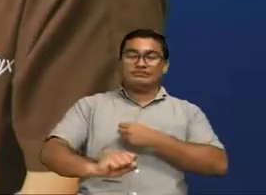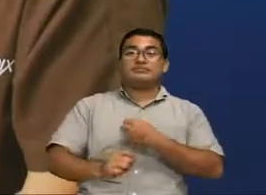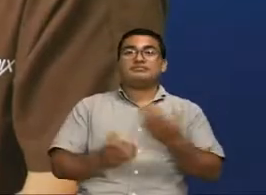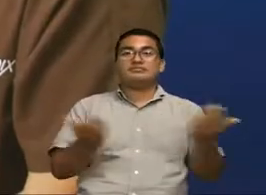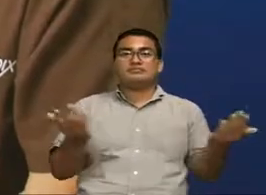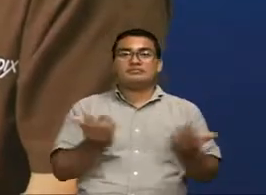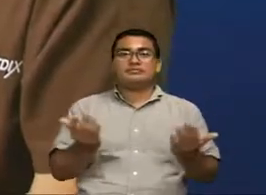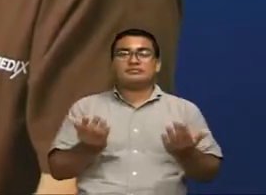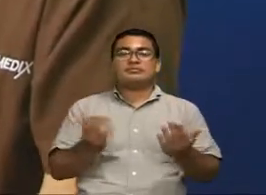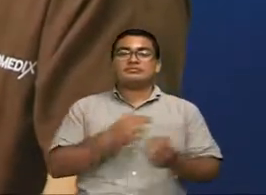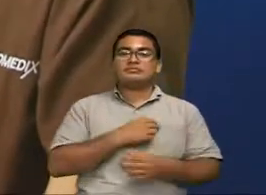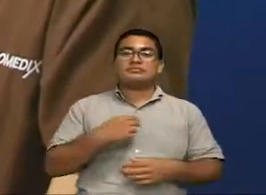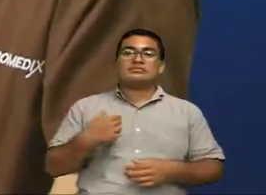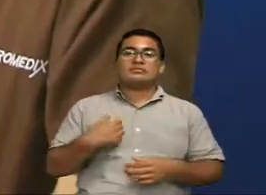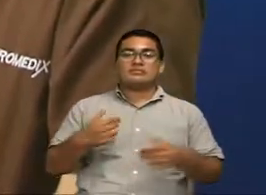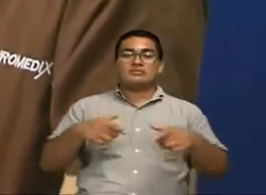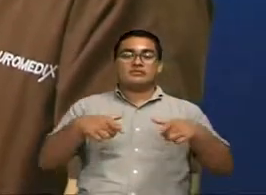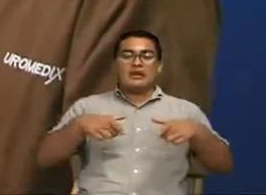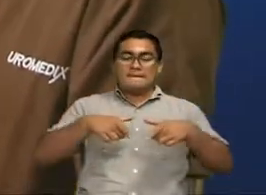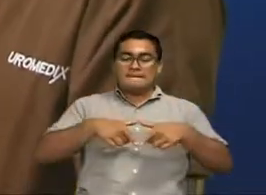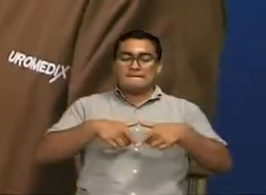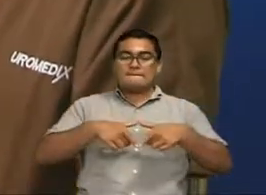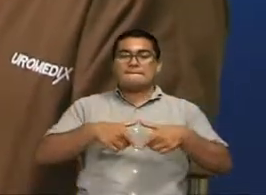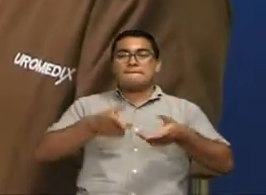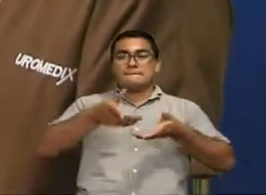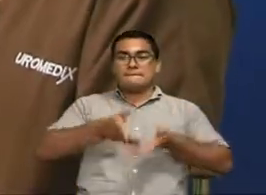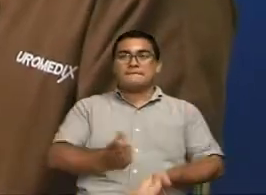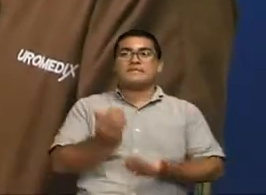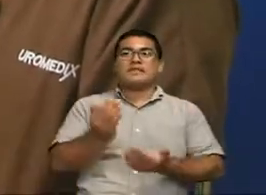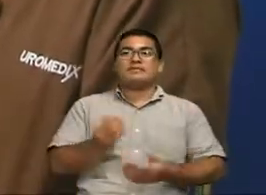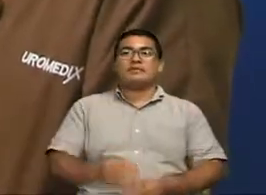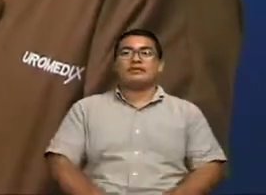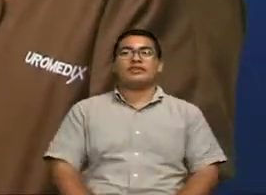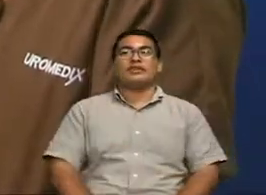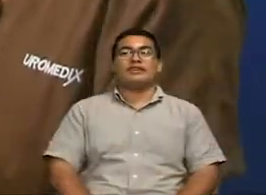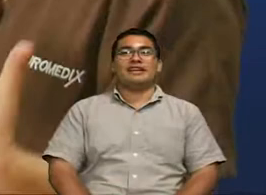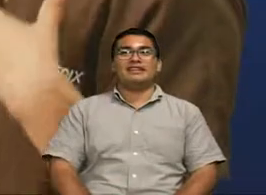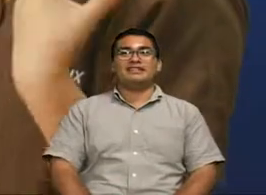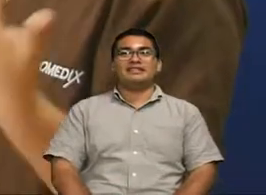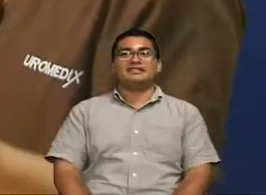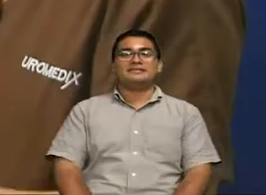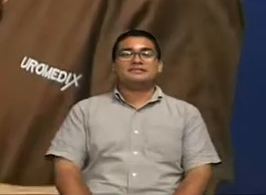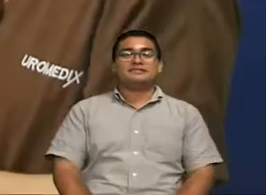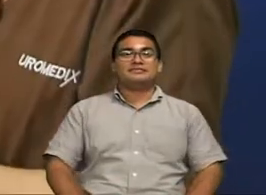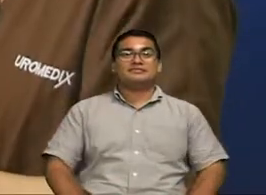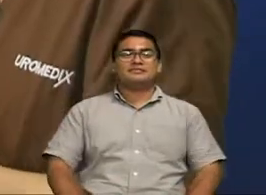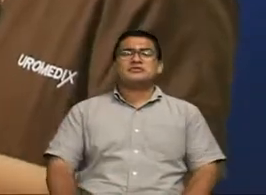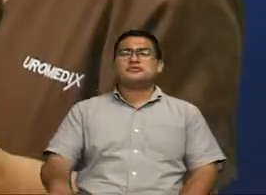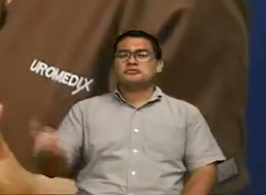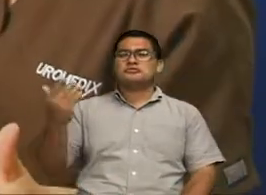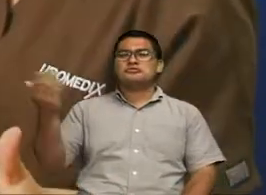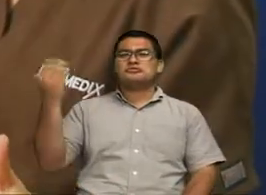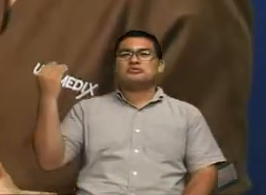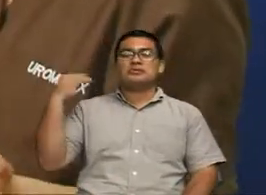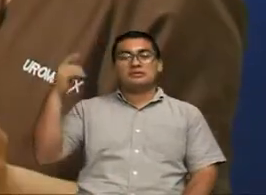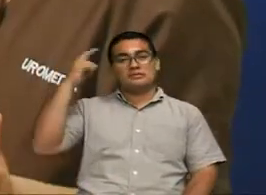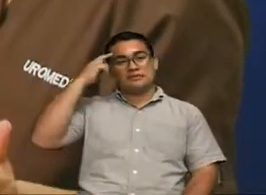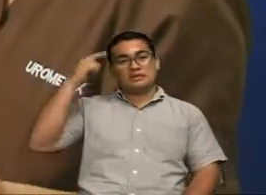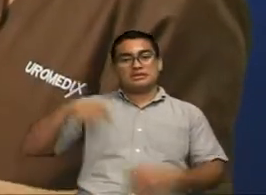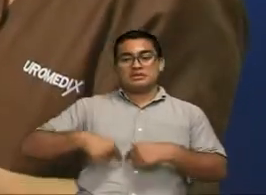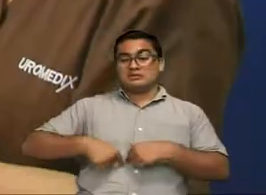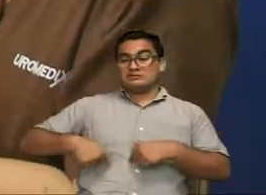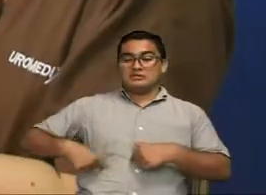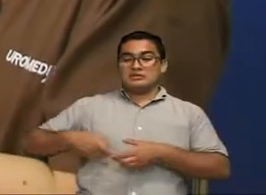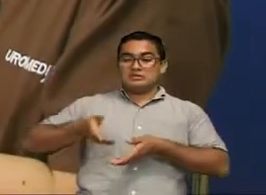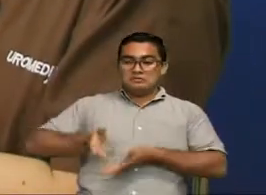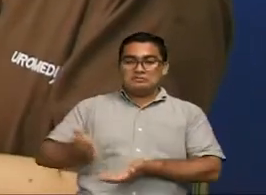y parto, pues expulsarlo por donde viene, vía vaginal. Antes se creía una cesárea anterior